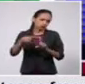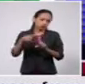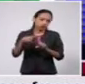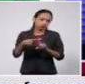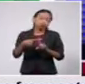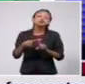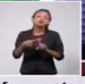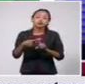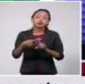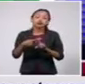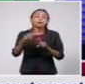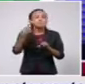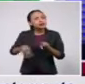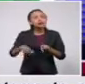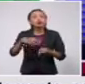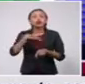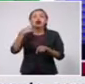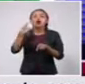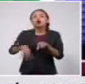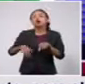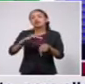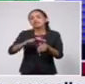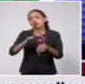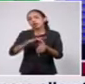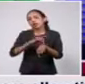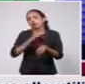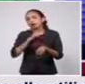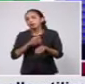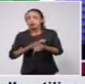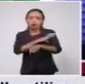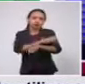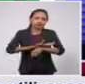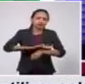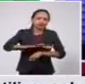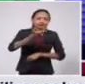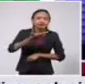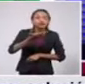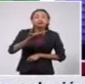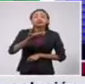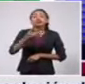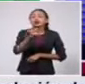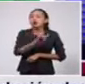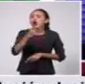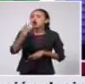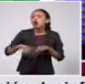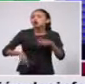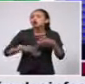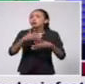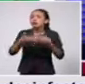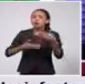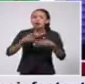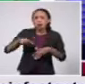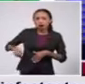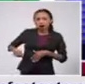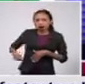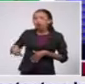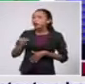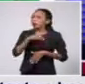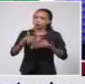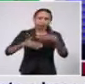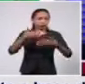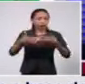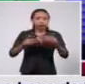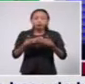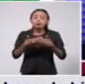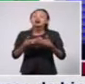con antecedentes de hipertensión arterial y una enfermedad renal crónica que lamentablemente tiene